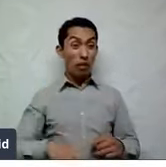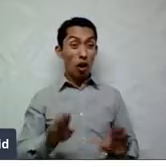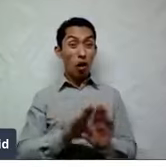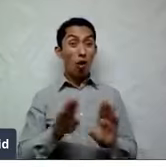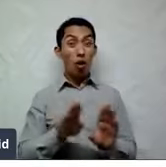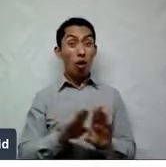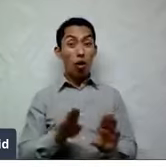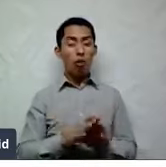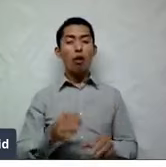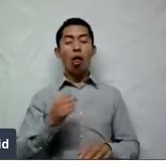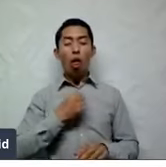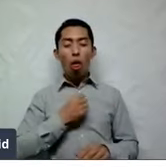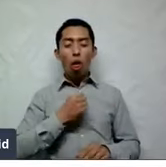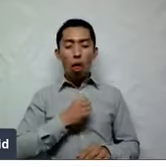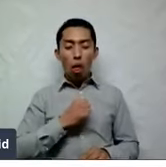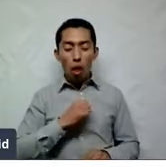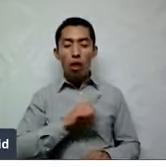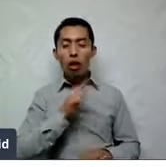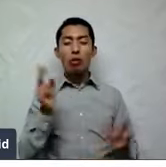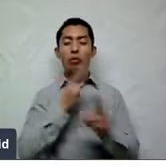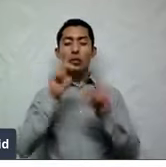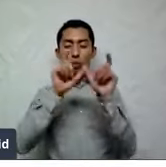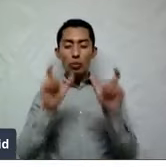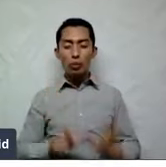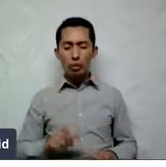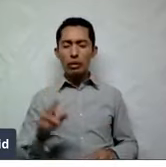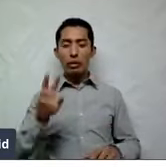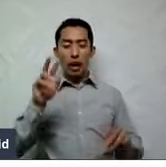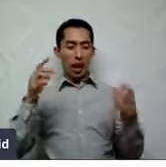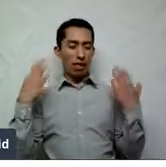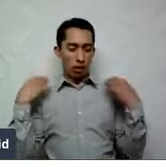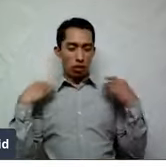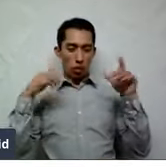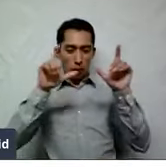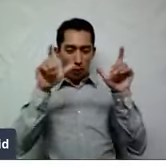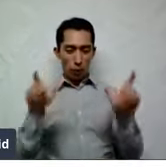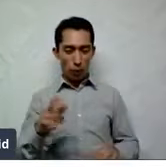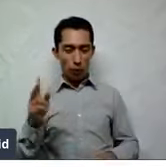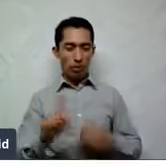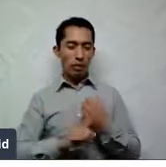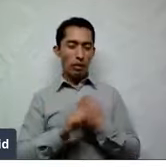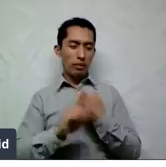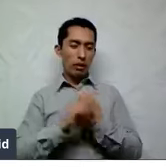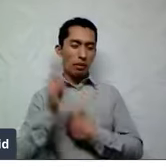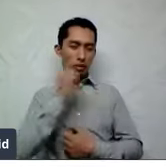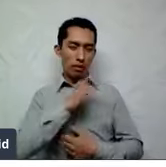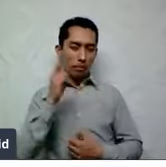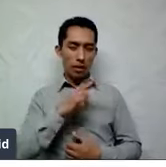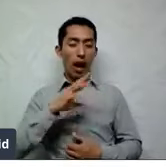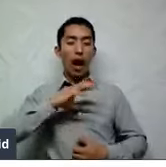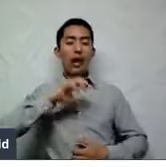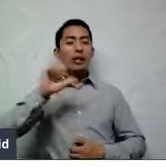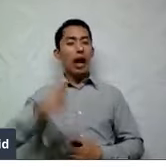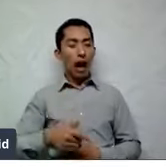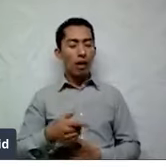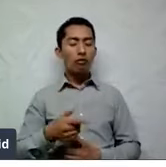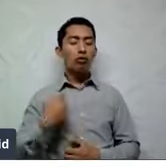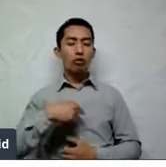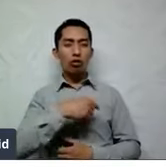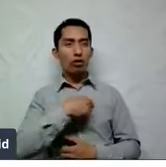con mucho problema respiratorio. Hay una cuestión nada más que nosotros tenemos que buscar o